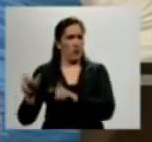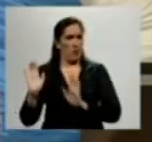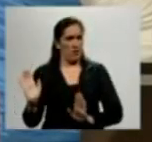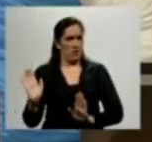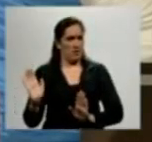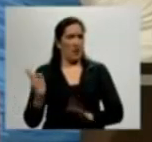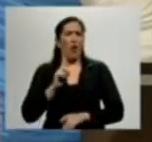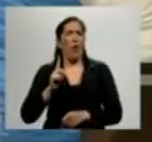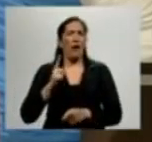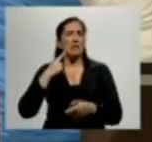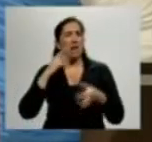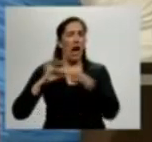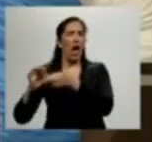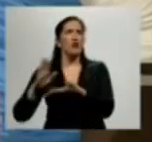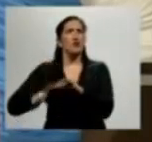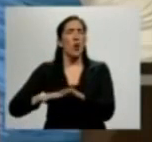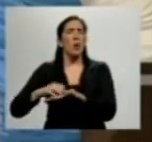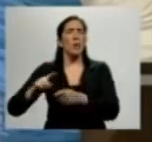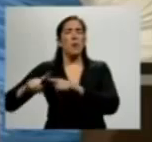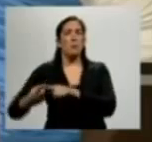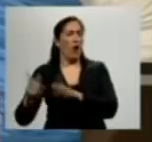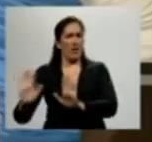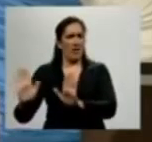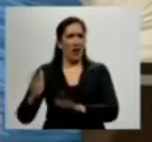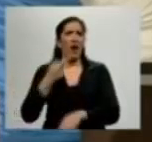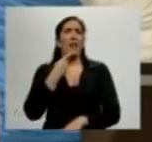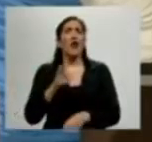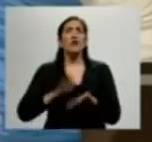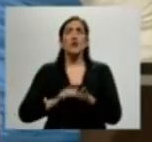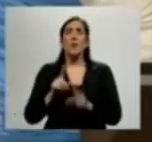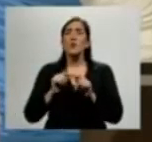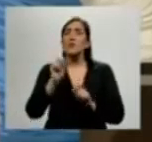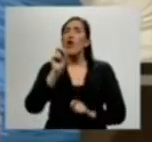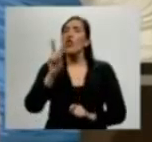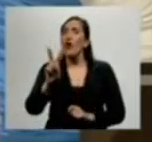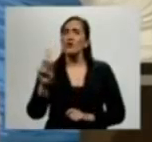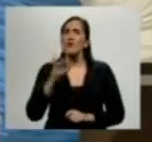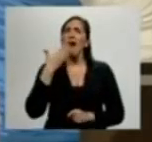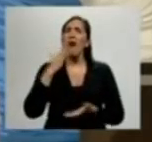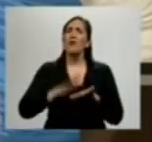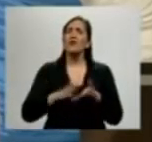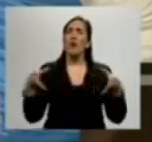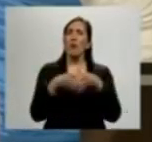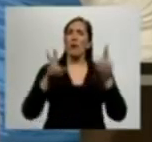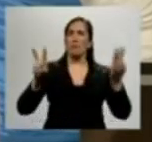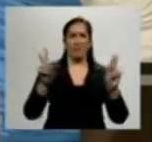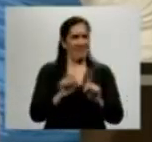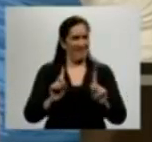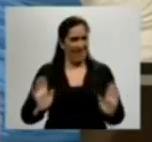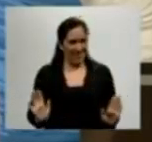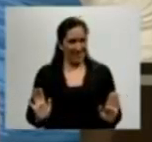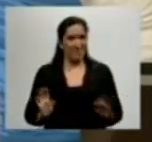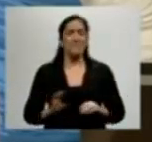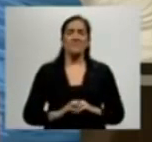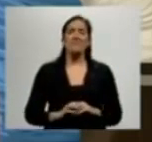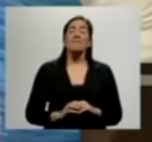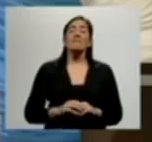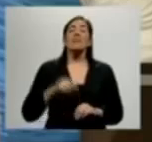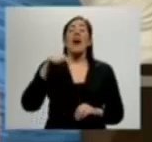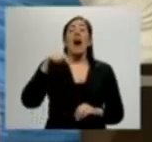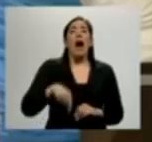es solamente número, dos personas. ¿Esto qué significa? Que muchas veces se producían